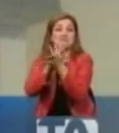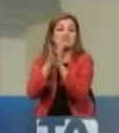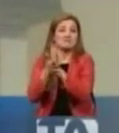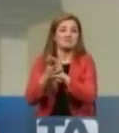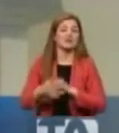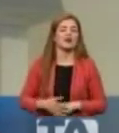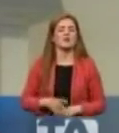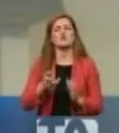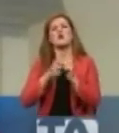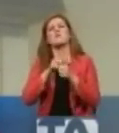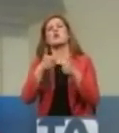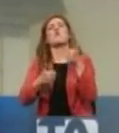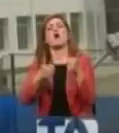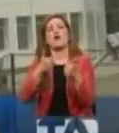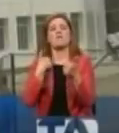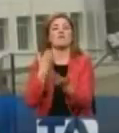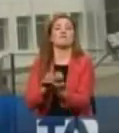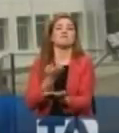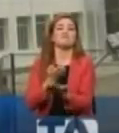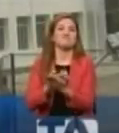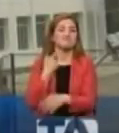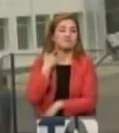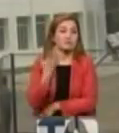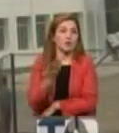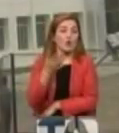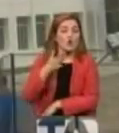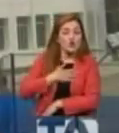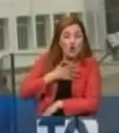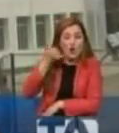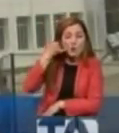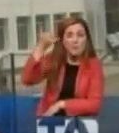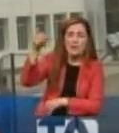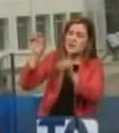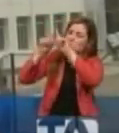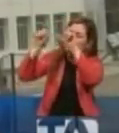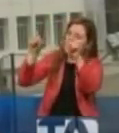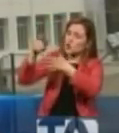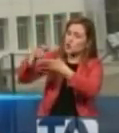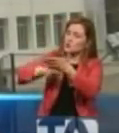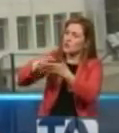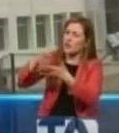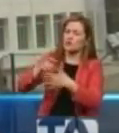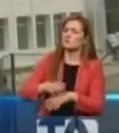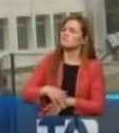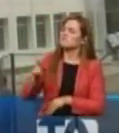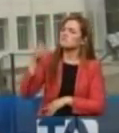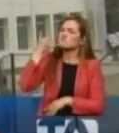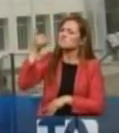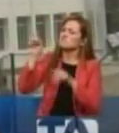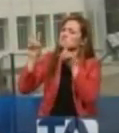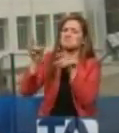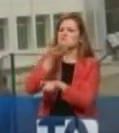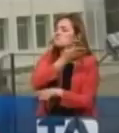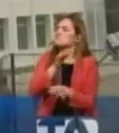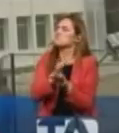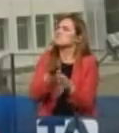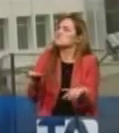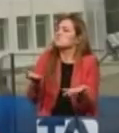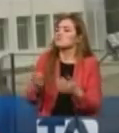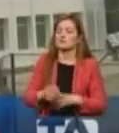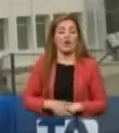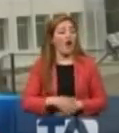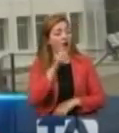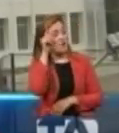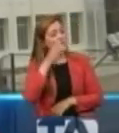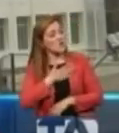problema sería económico. Me comuniqué vía telefónica con el contratista, el señor Ramos, me manifestó que el gobierno